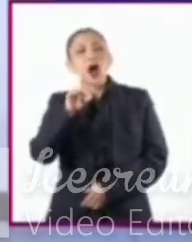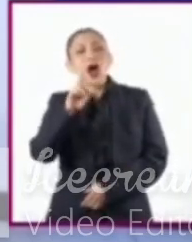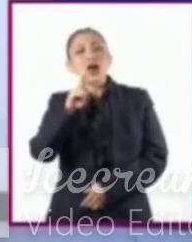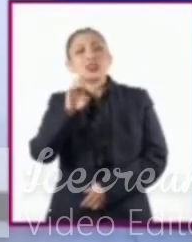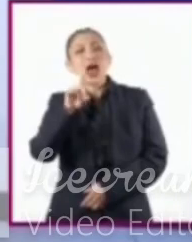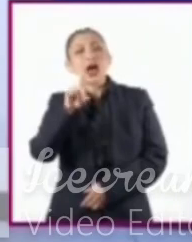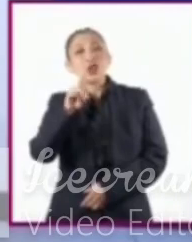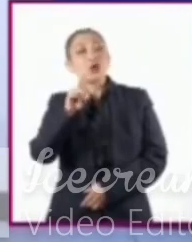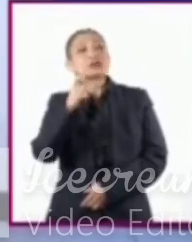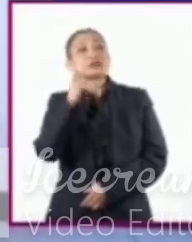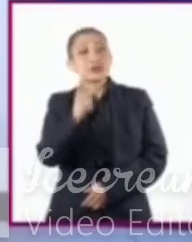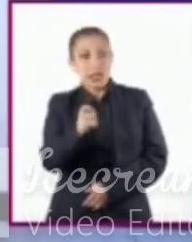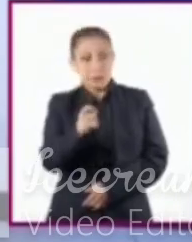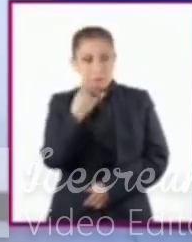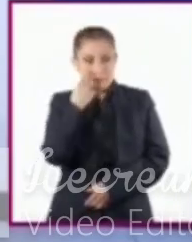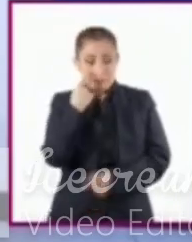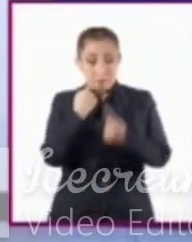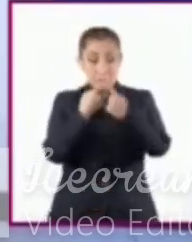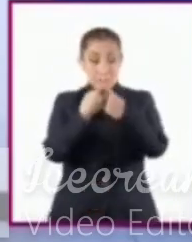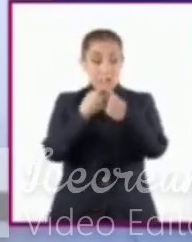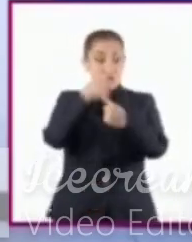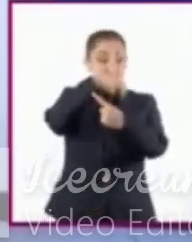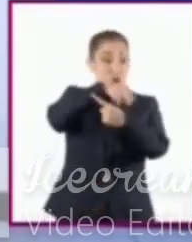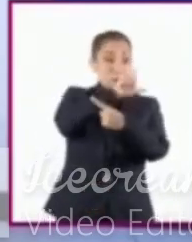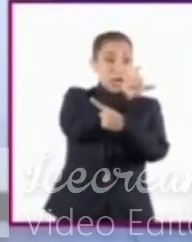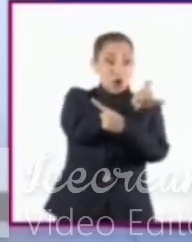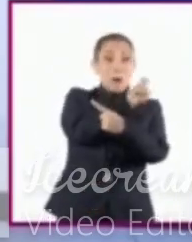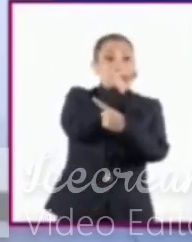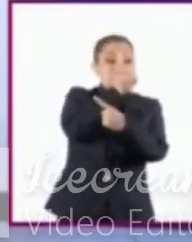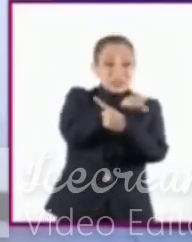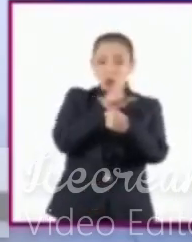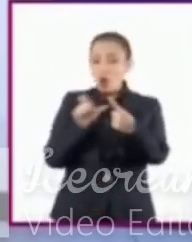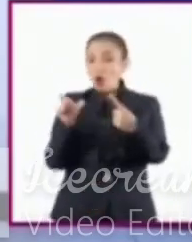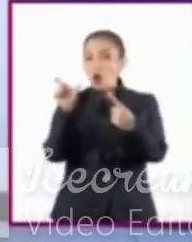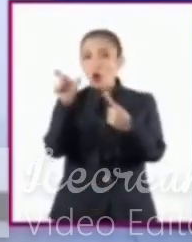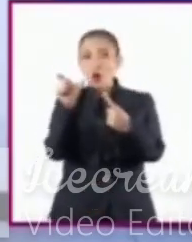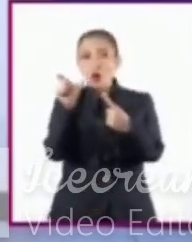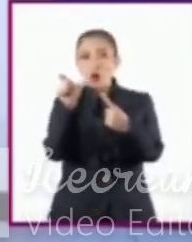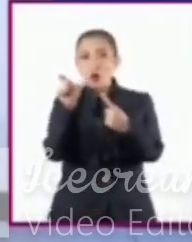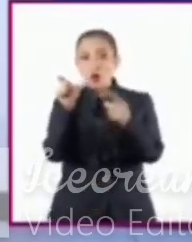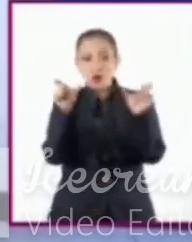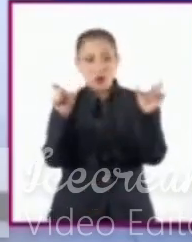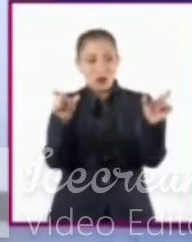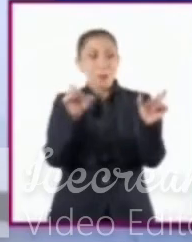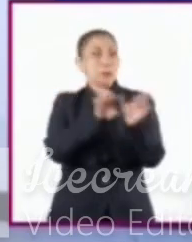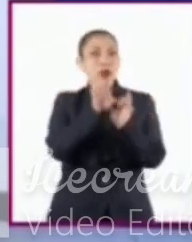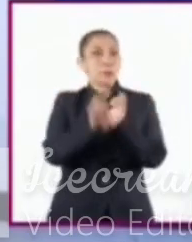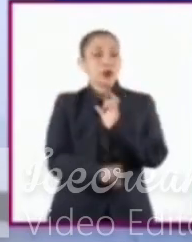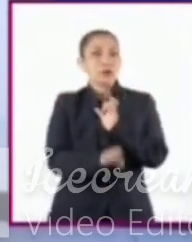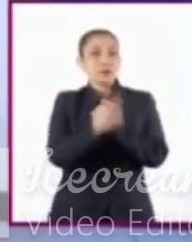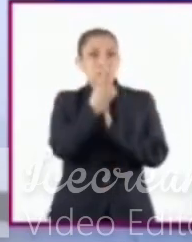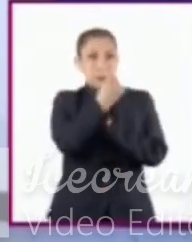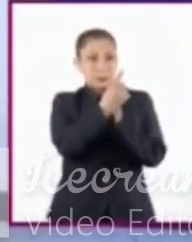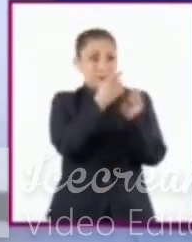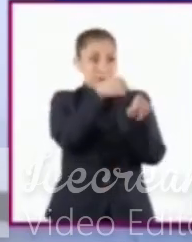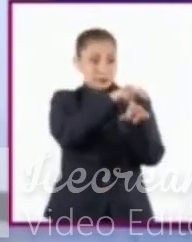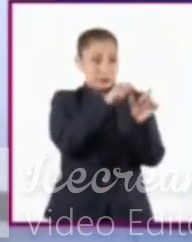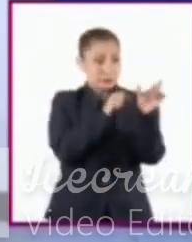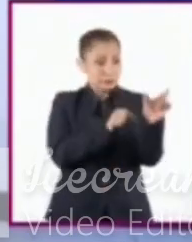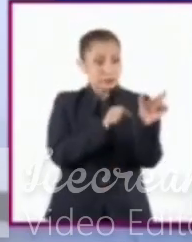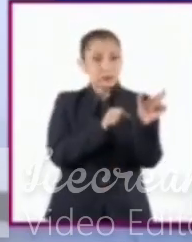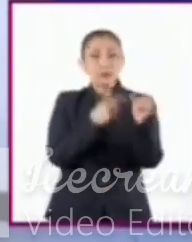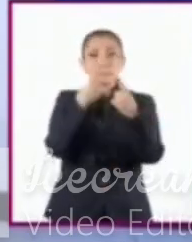Es multiplicar un número por sí mismo. Es decir, si yo tengo un solo elemento,